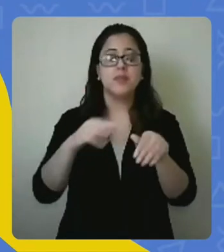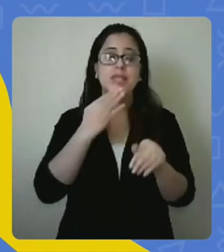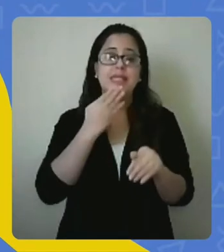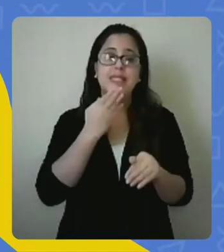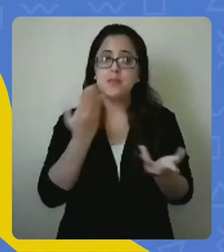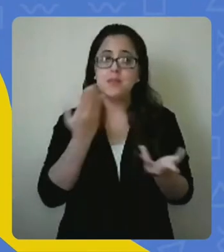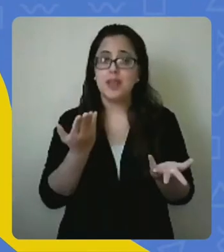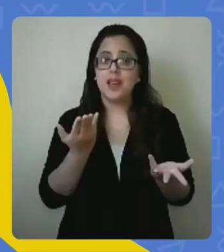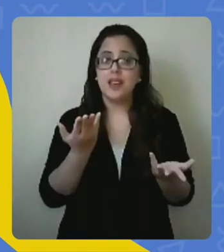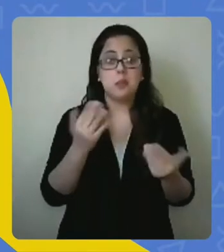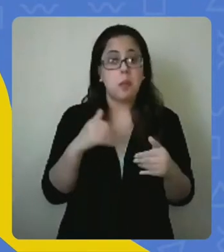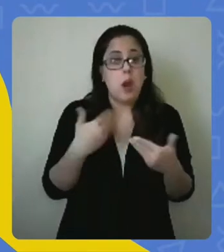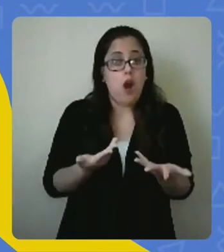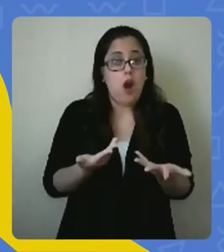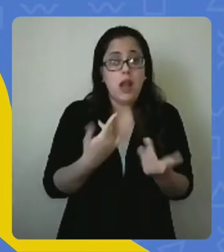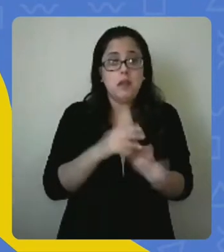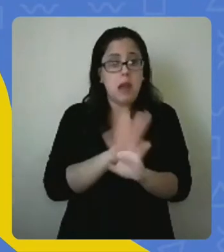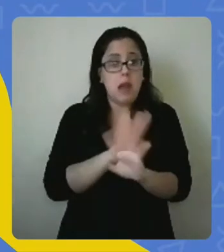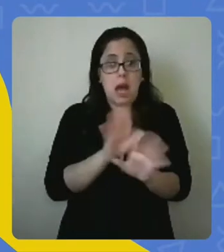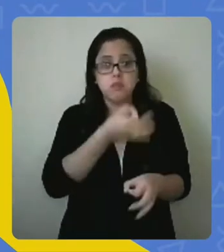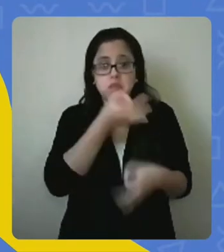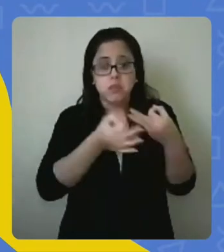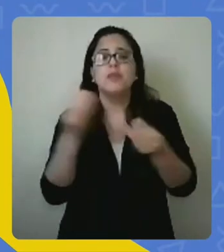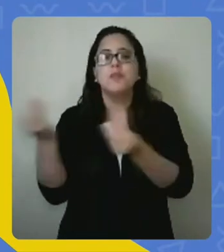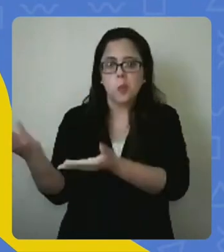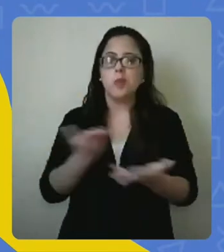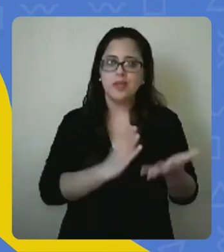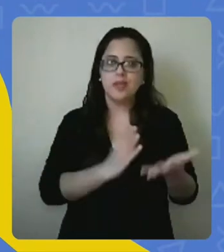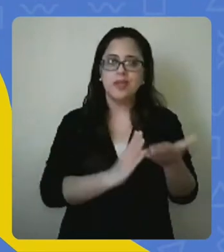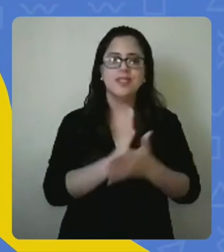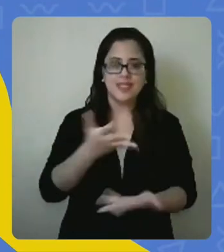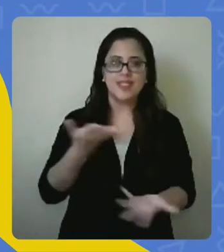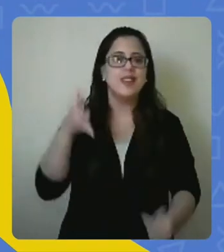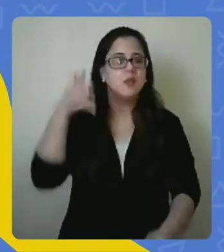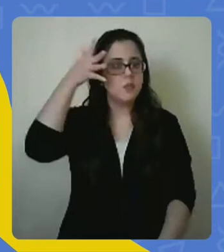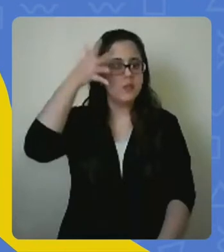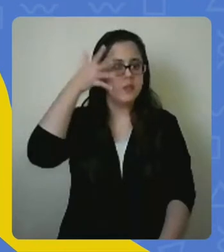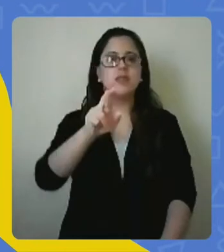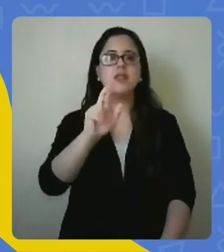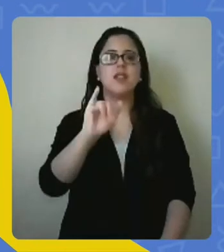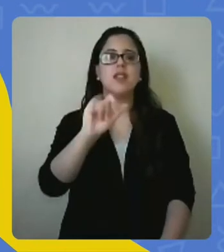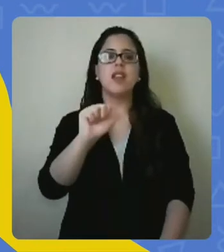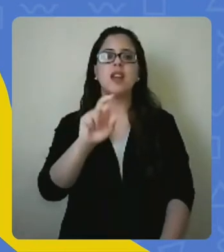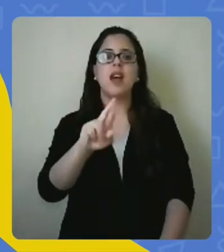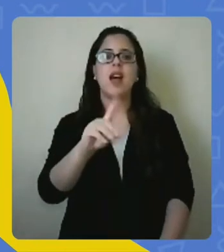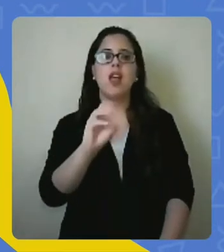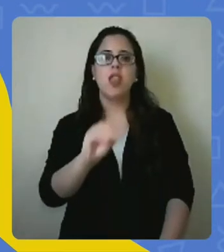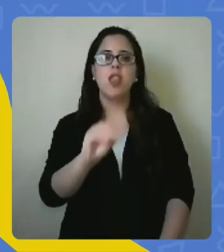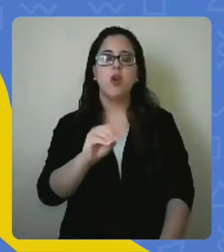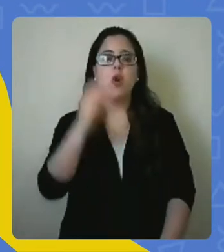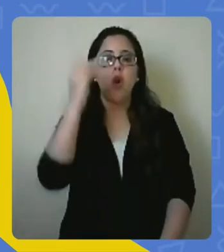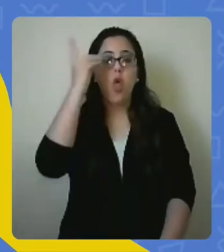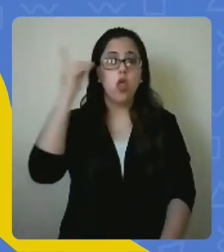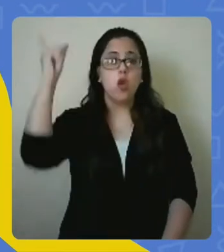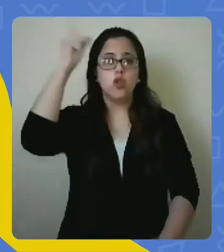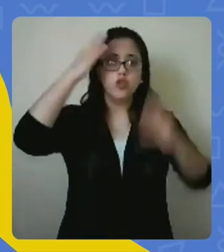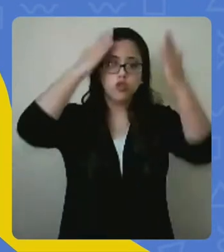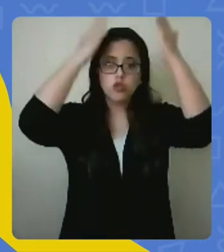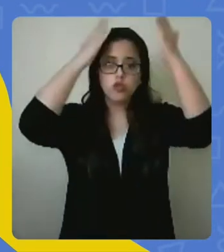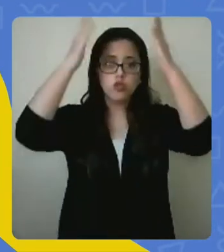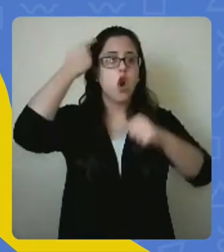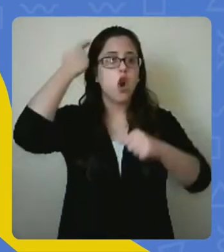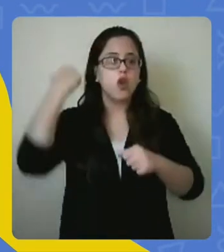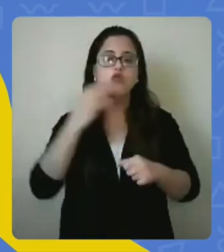por ahora, quiero dejarlos para comenzar con Ricardo Rosas, quien es doctor en psicología cognitiva y director